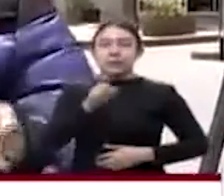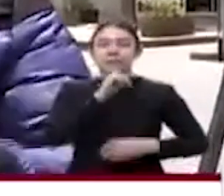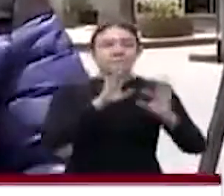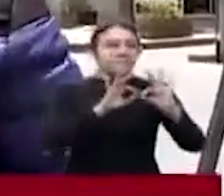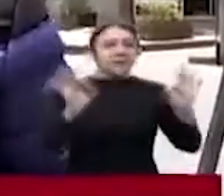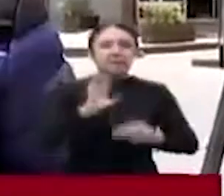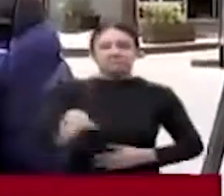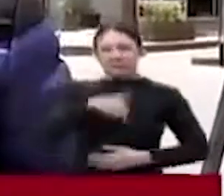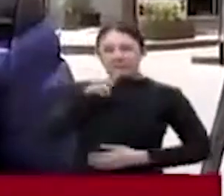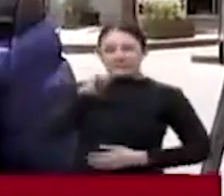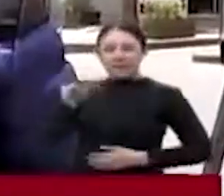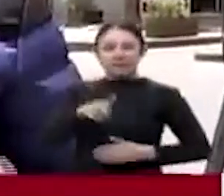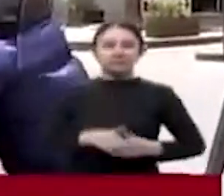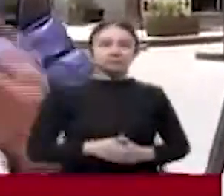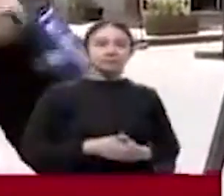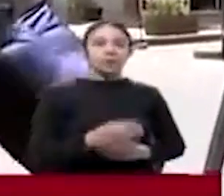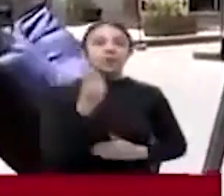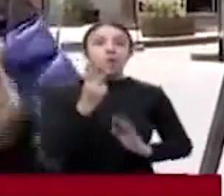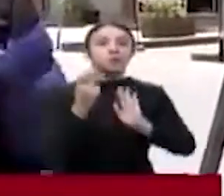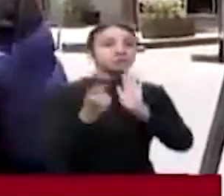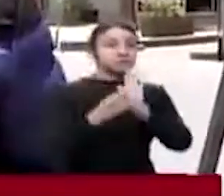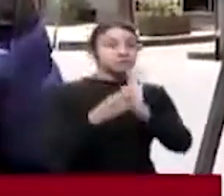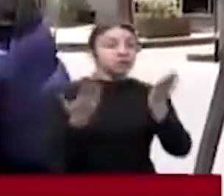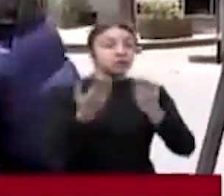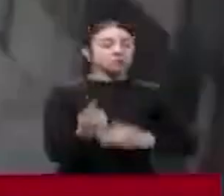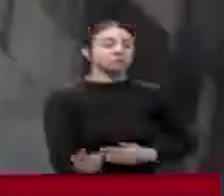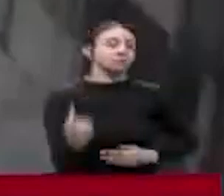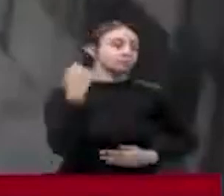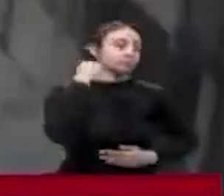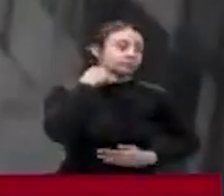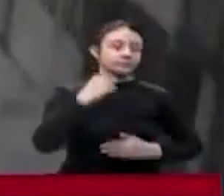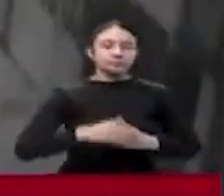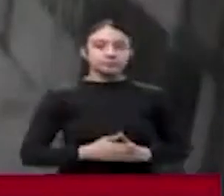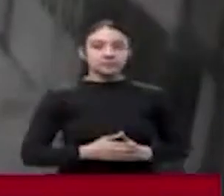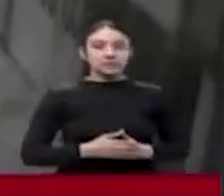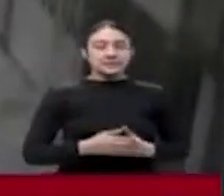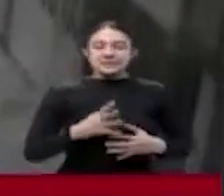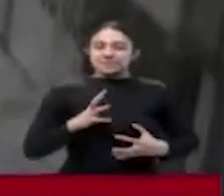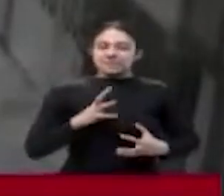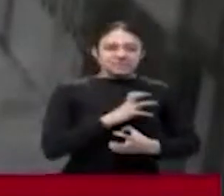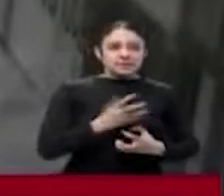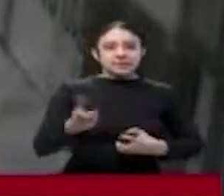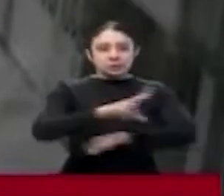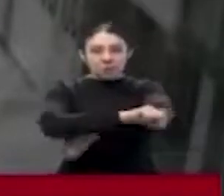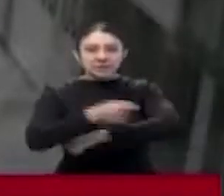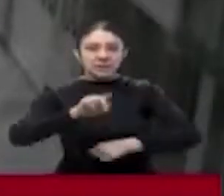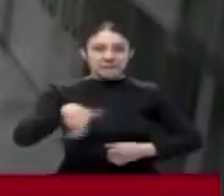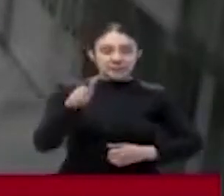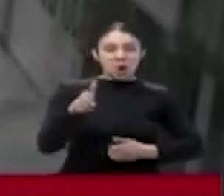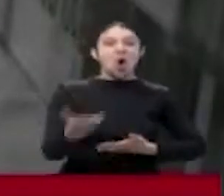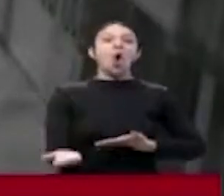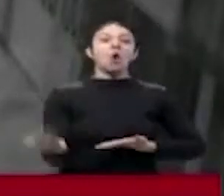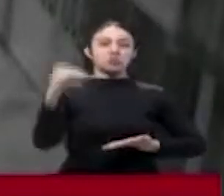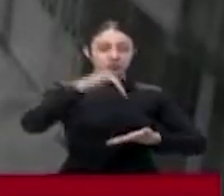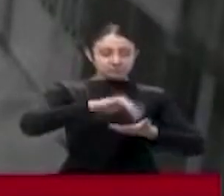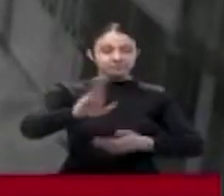palabra le dispara, impactándolo en el cuello. No contento con haberle robado y disparado, el delincuente vuelve a accionar